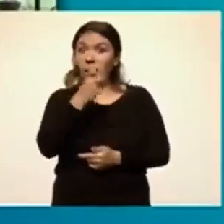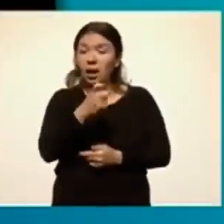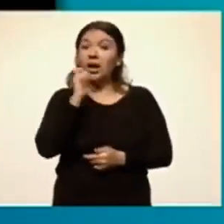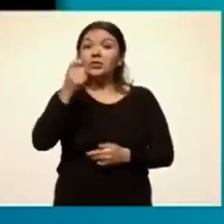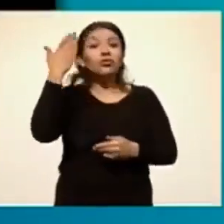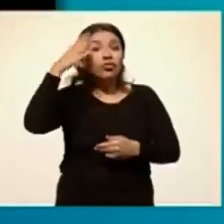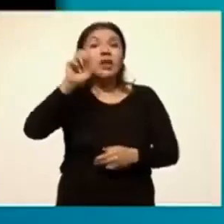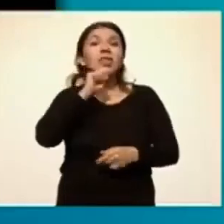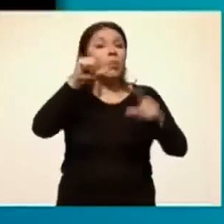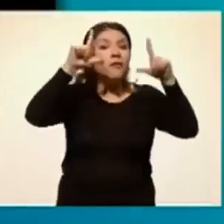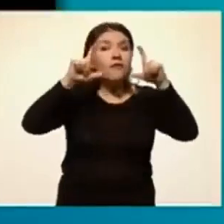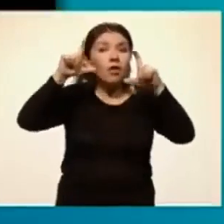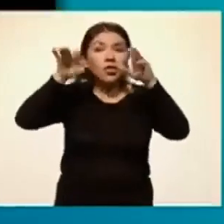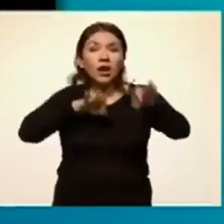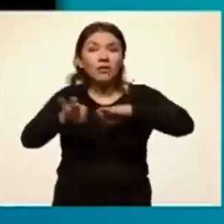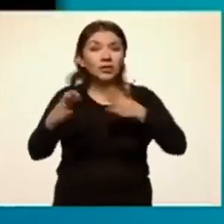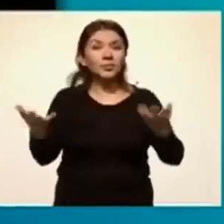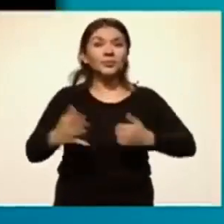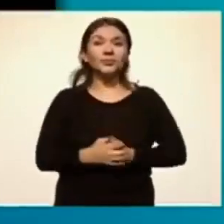fotógrafo.